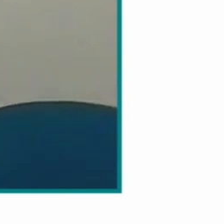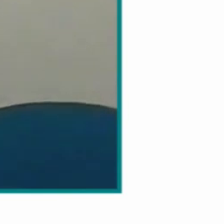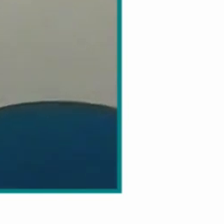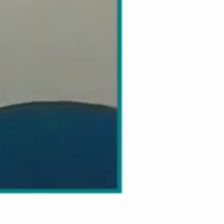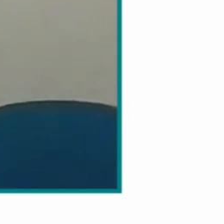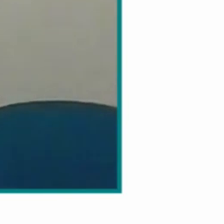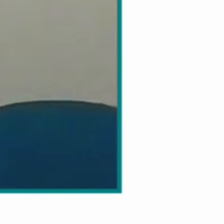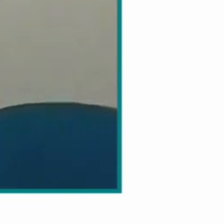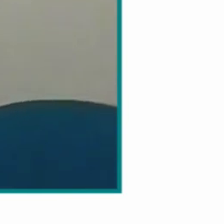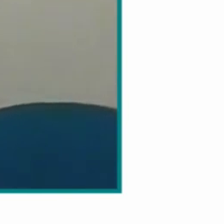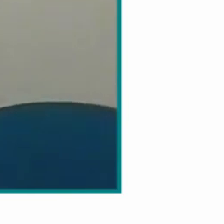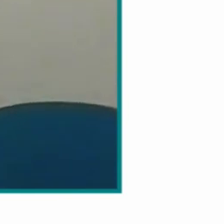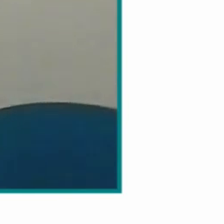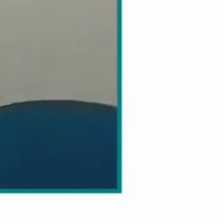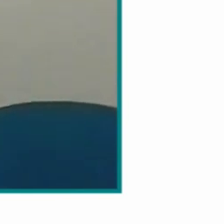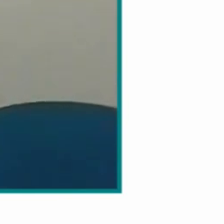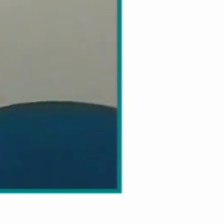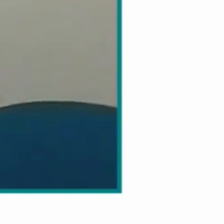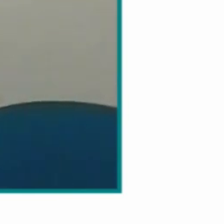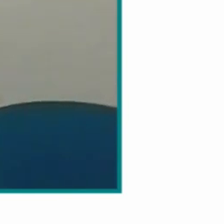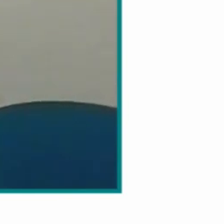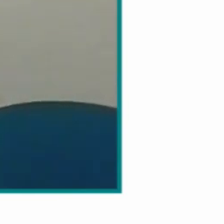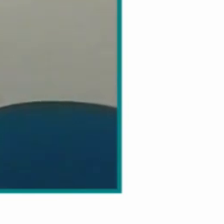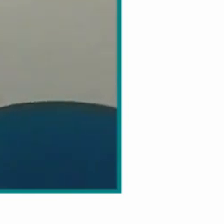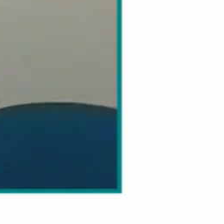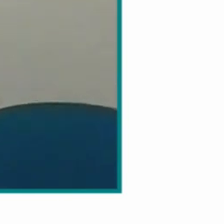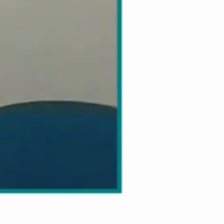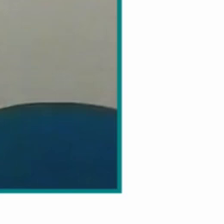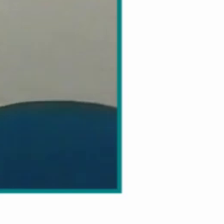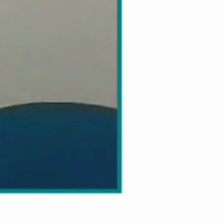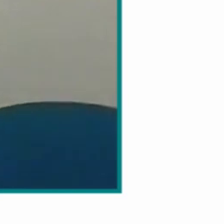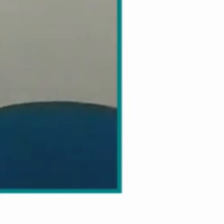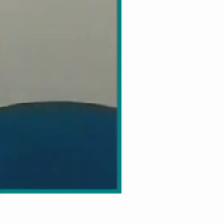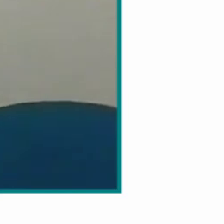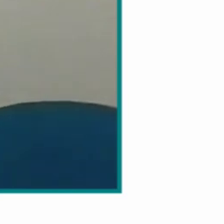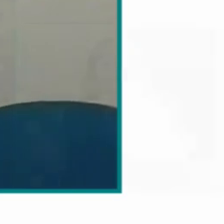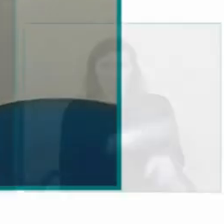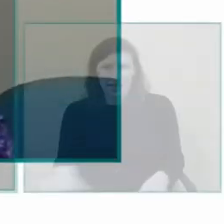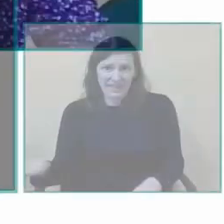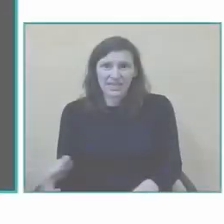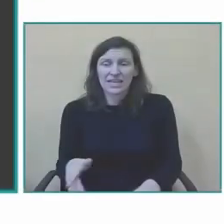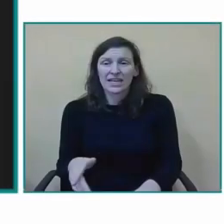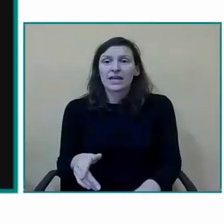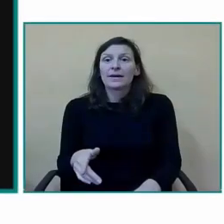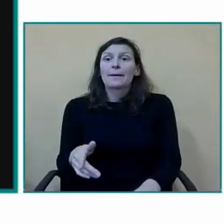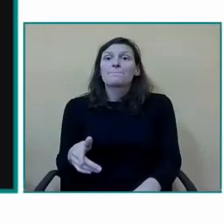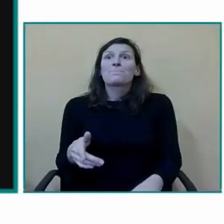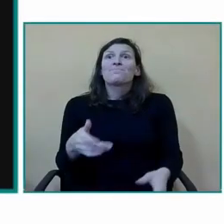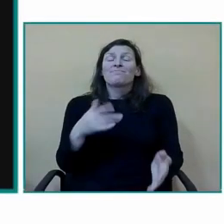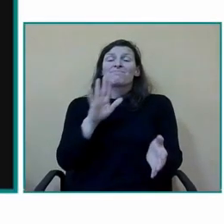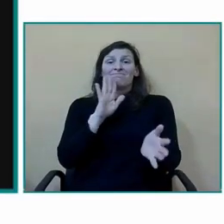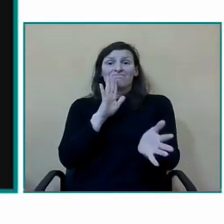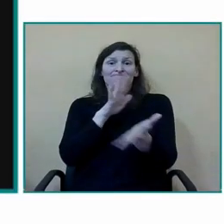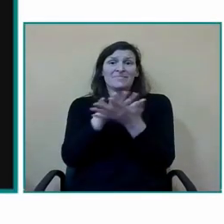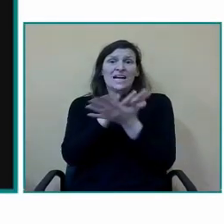hola yo voy a hablar de lo que es la educación infantil y entendiendo como han ido contando antes como una pareja pedagógica